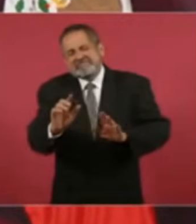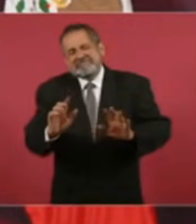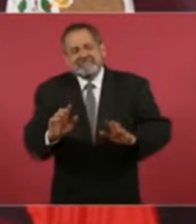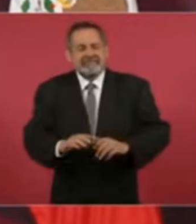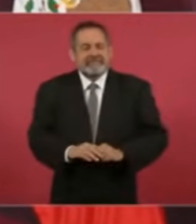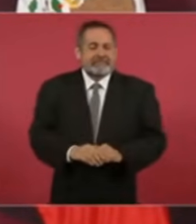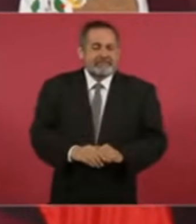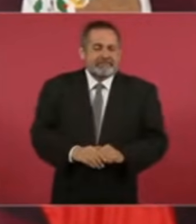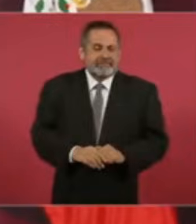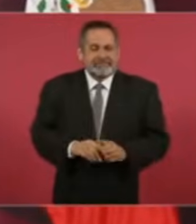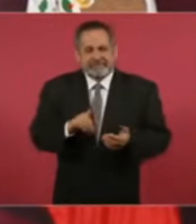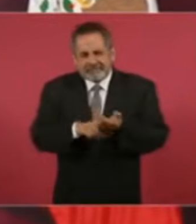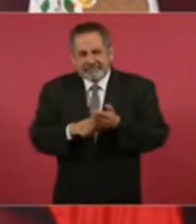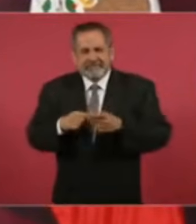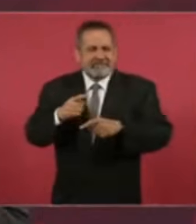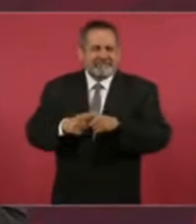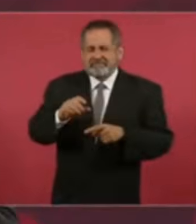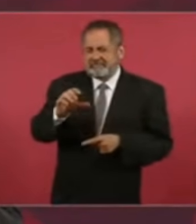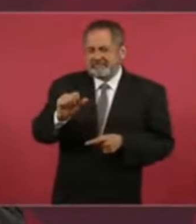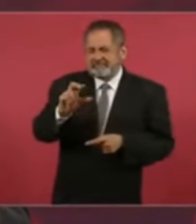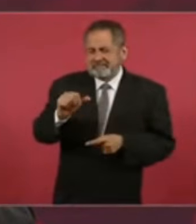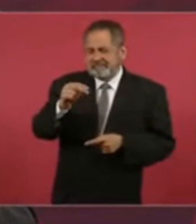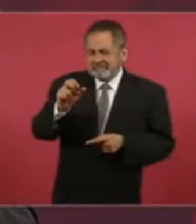El carcañal, tutupiche,